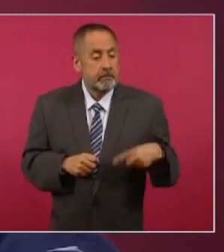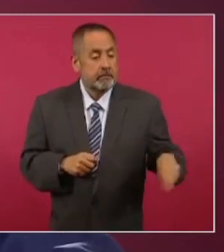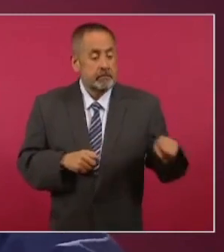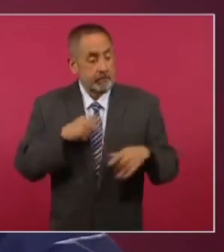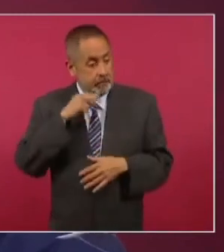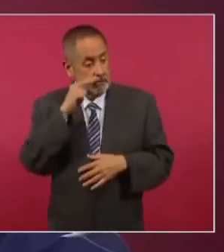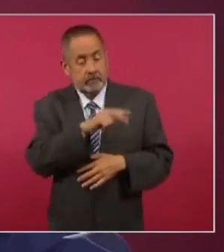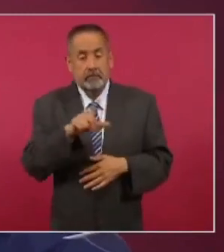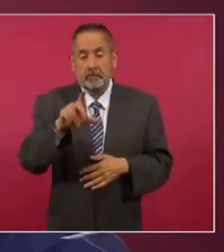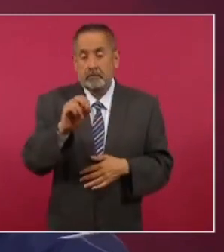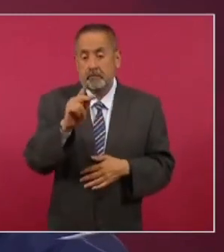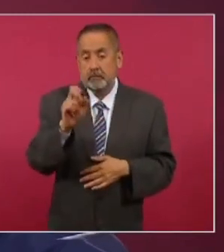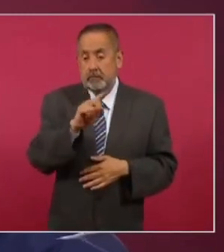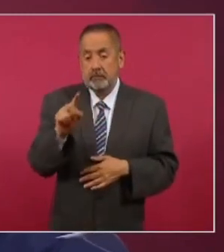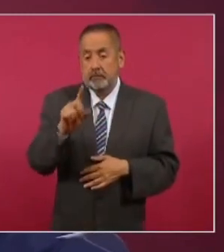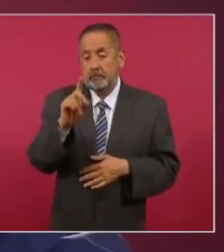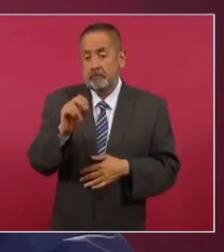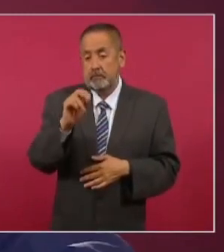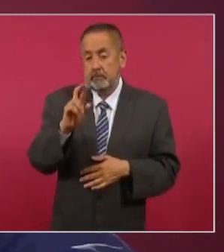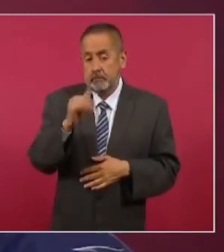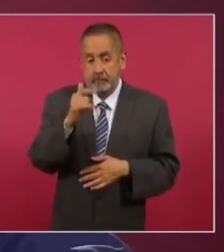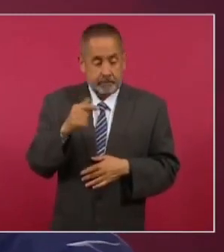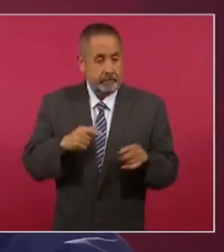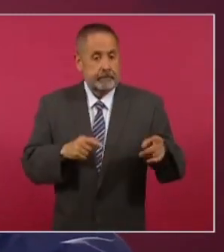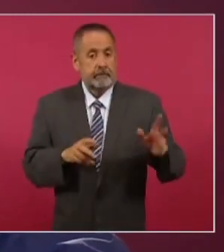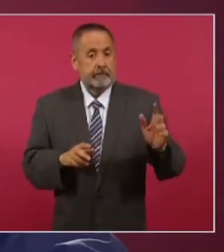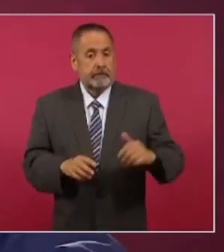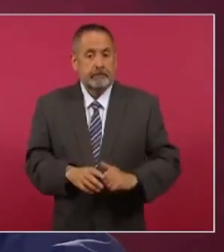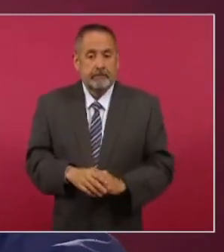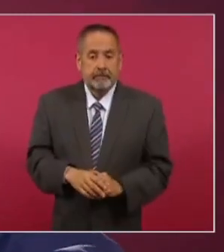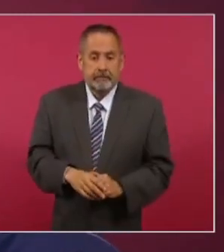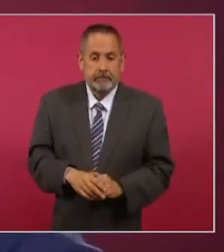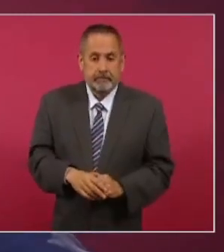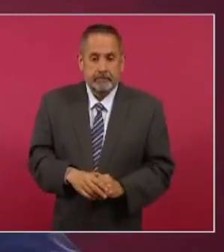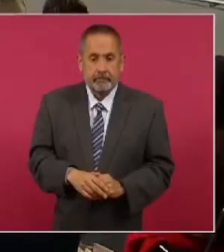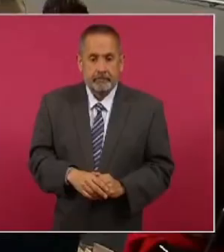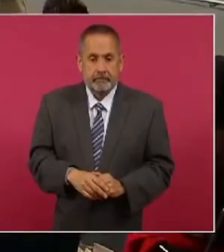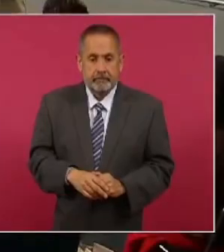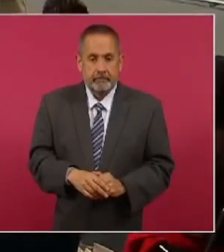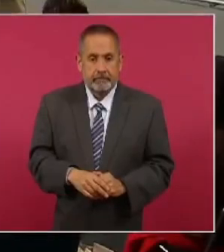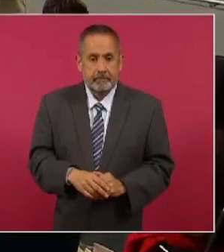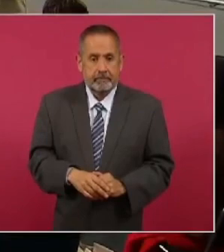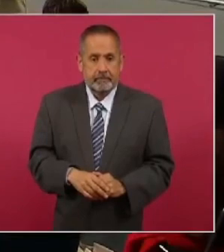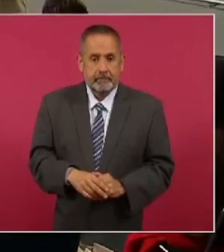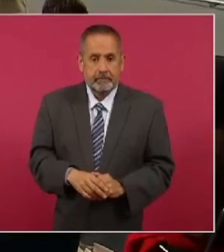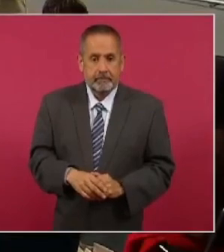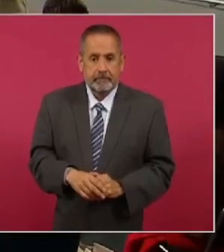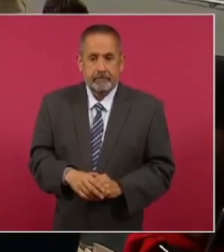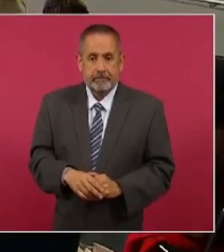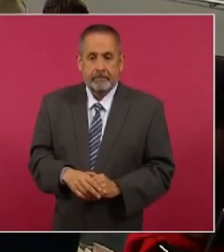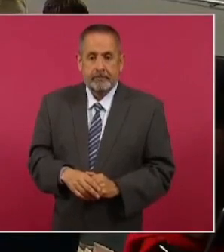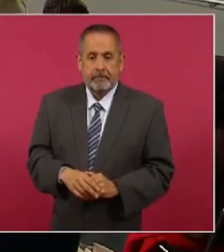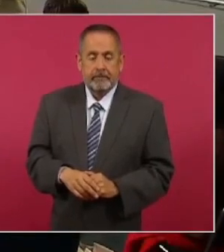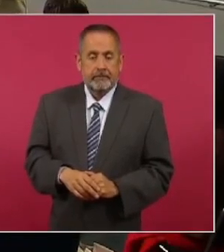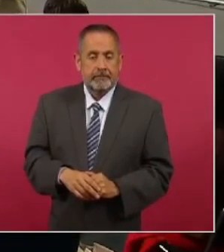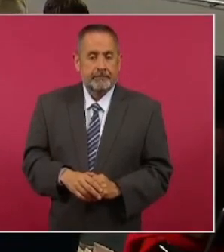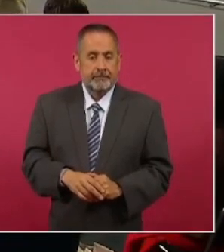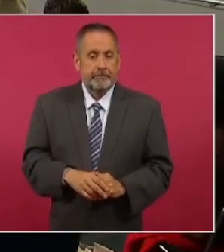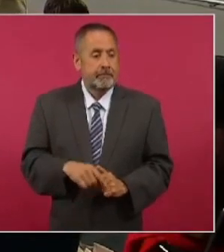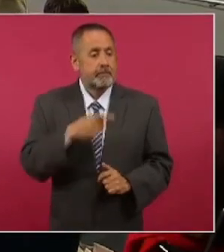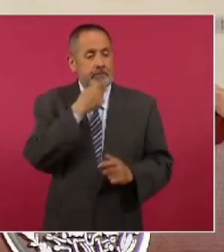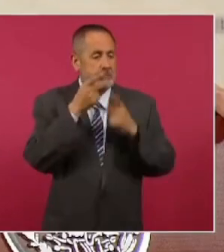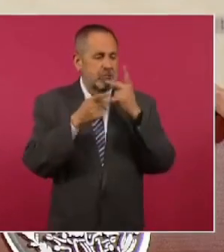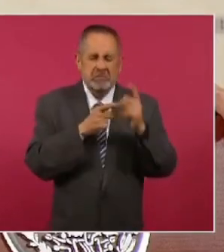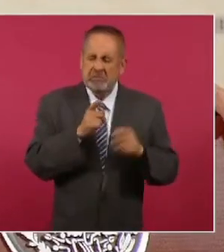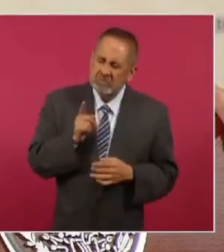a López López Lóriga y dice este el